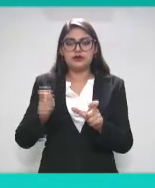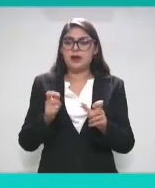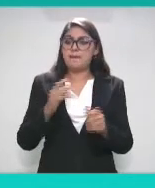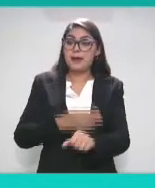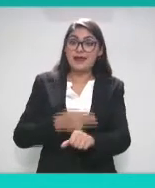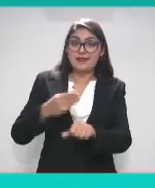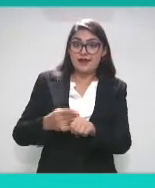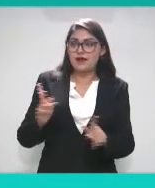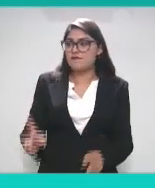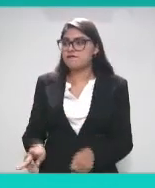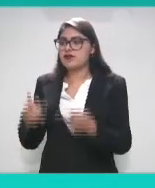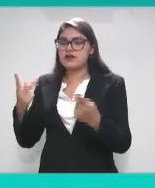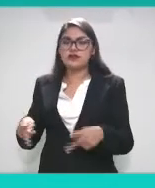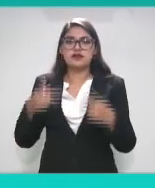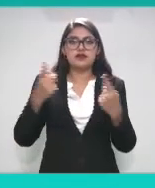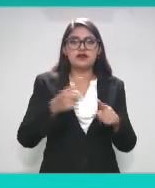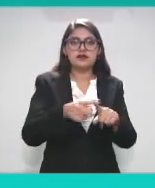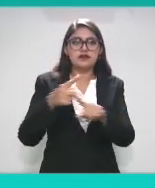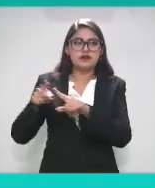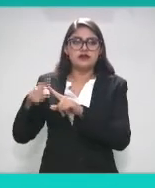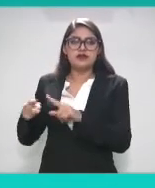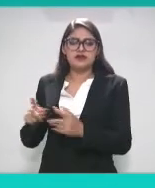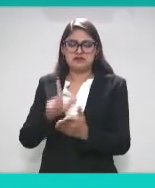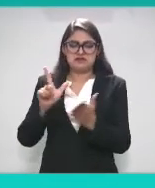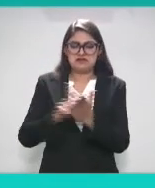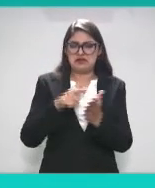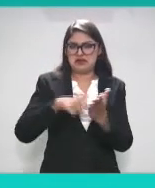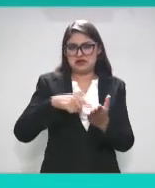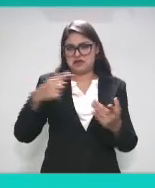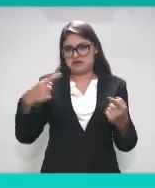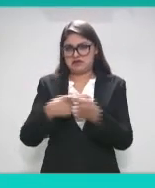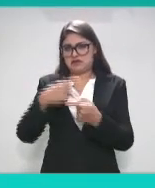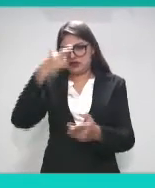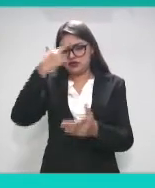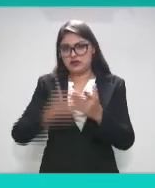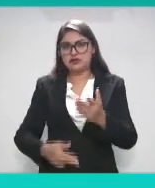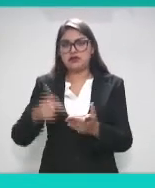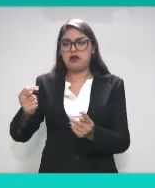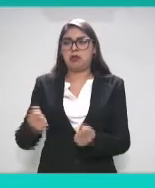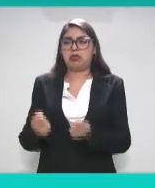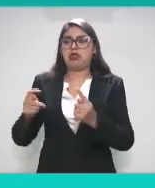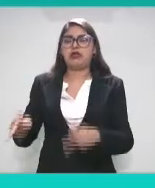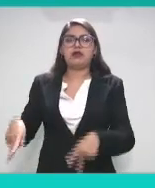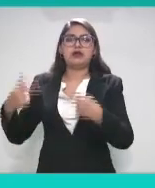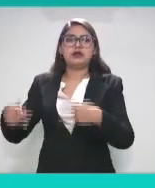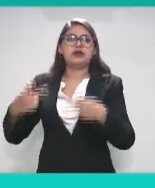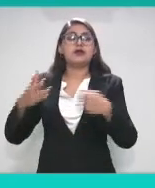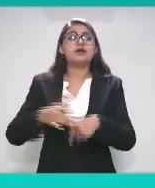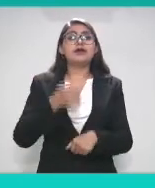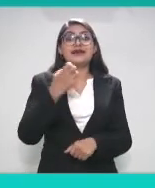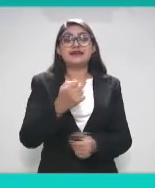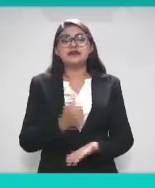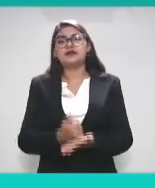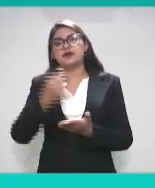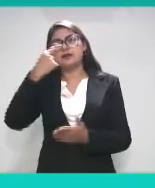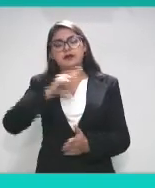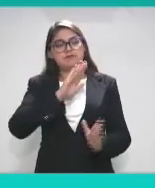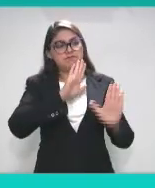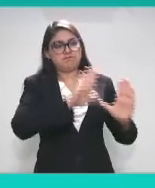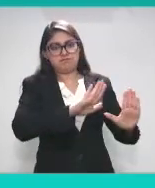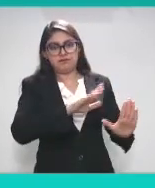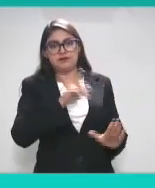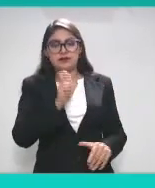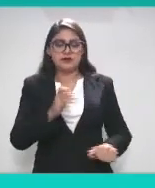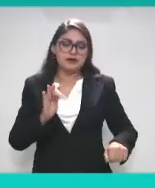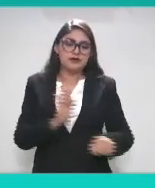y otro hongos de origen ilegal puesto que con ello se posibilita realizar acciones colectivas para